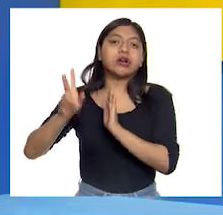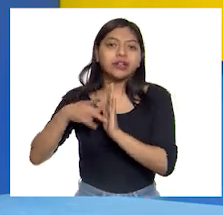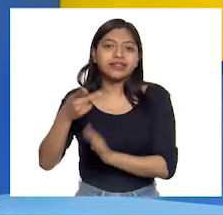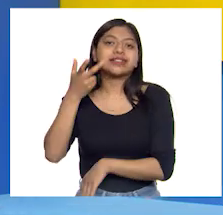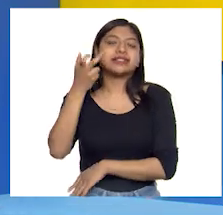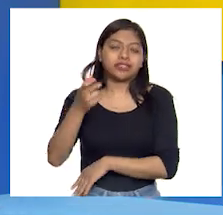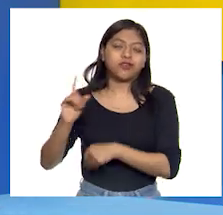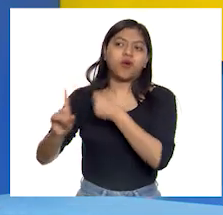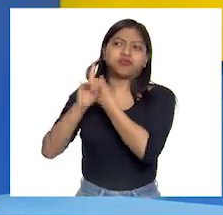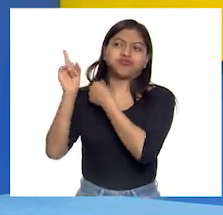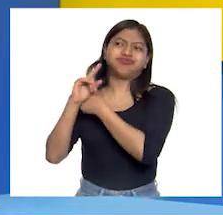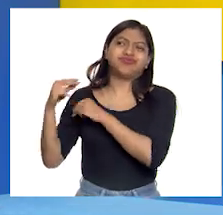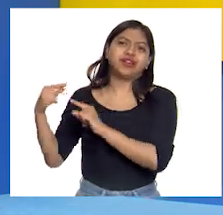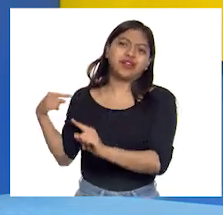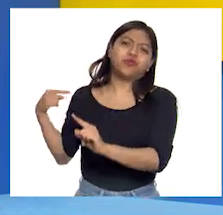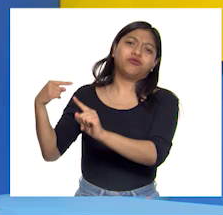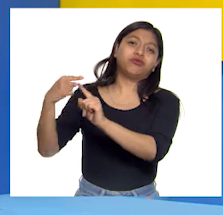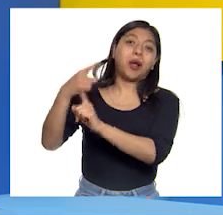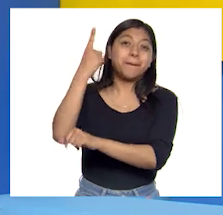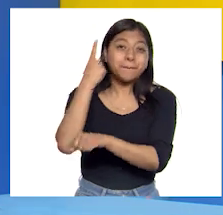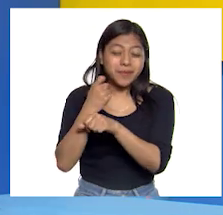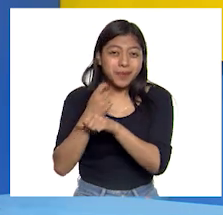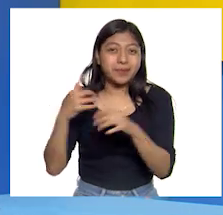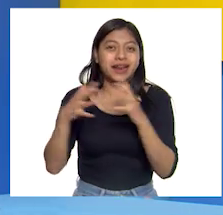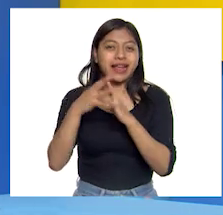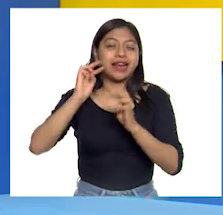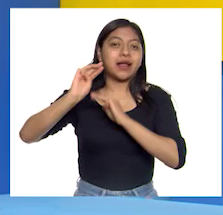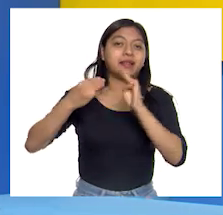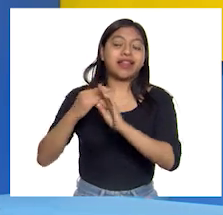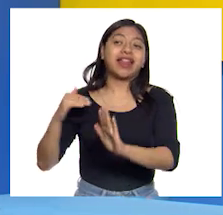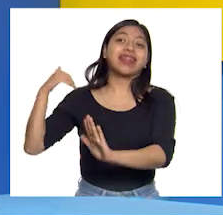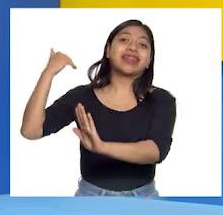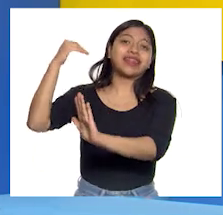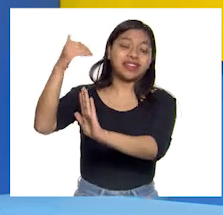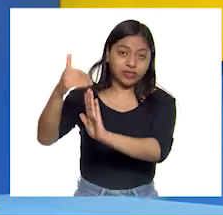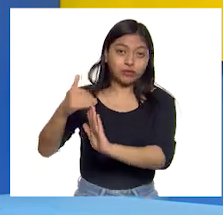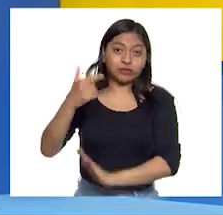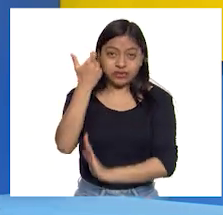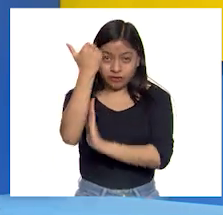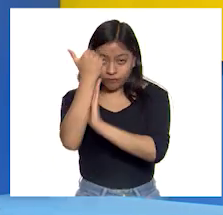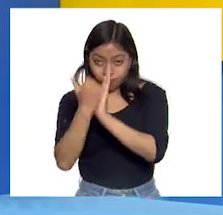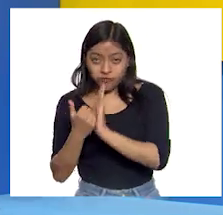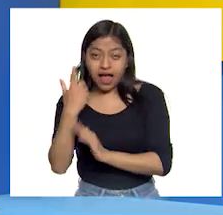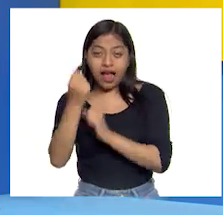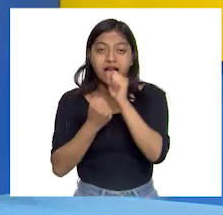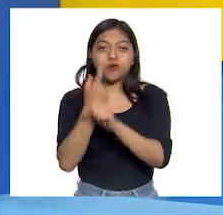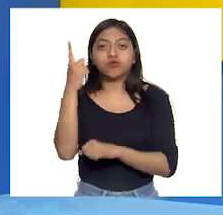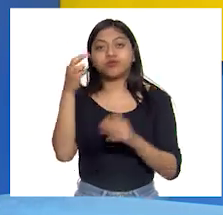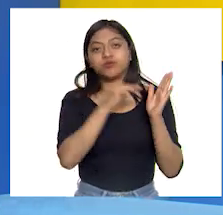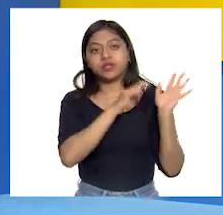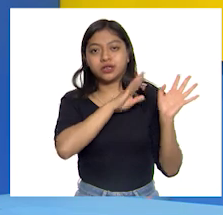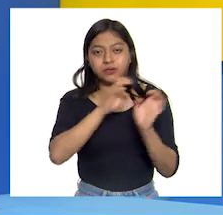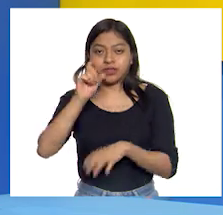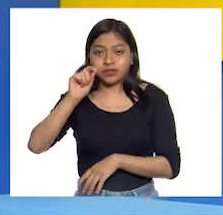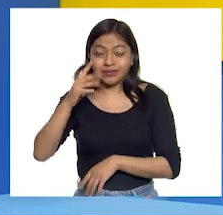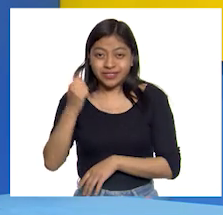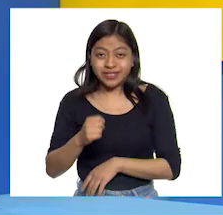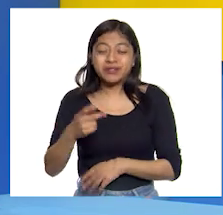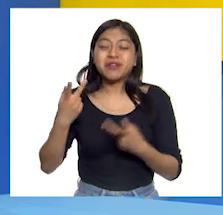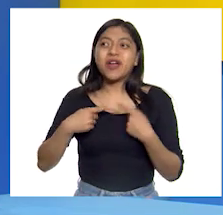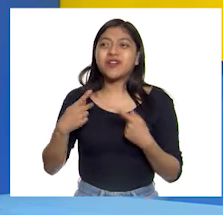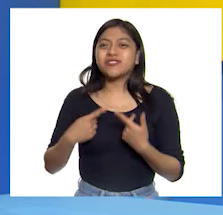acumuladas después del fin de la Primera Guerra Mundial y luego por la crisis de 1929 ocasionaron un gran malestar social